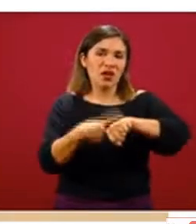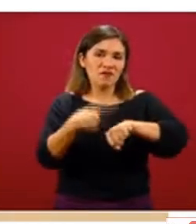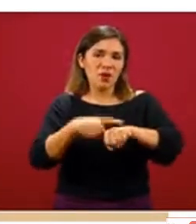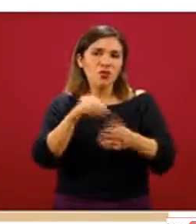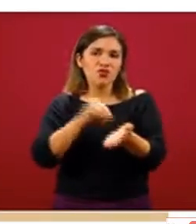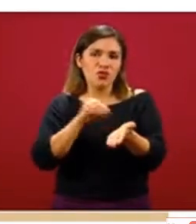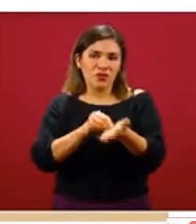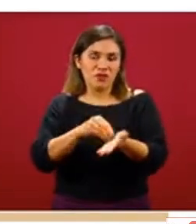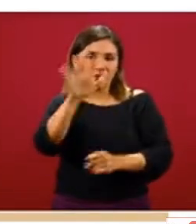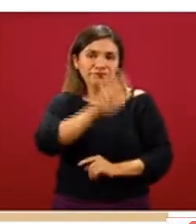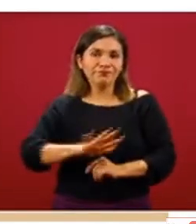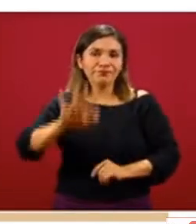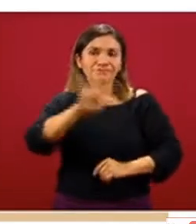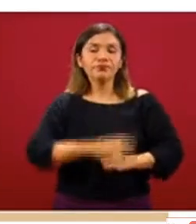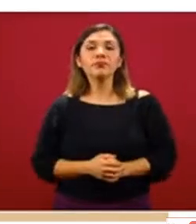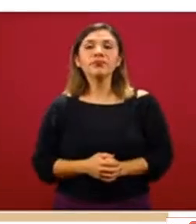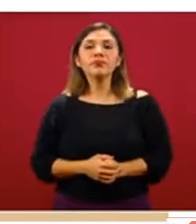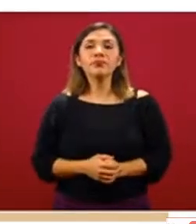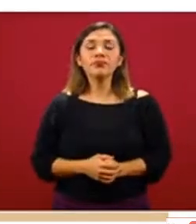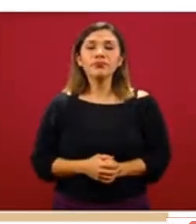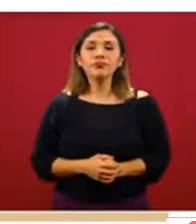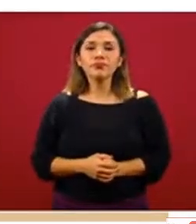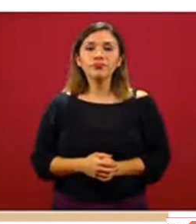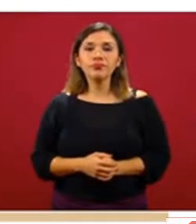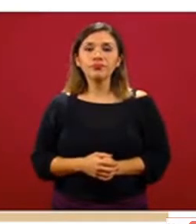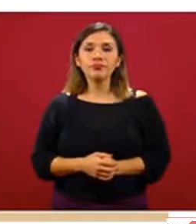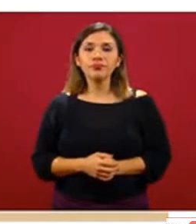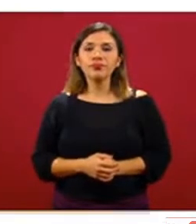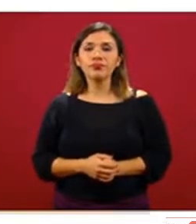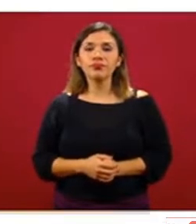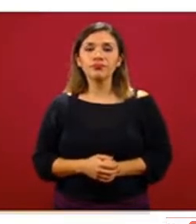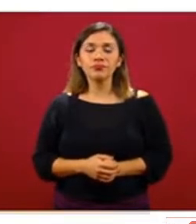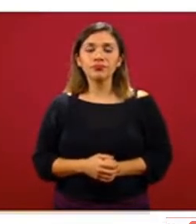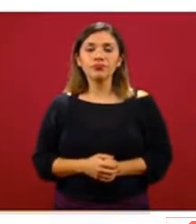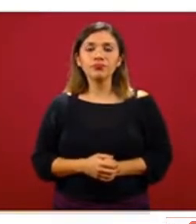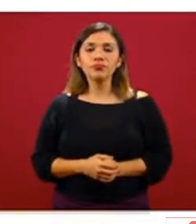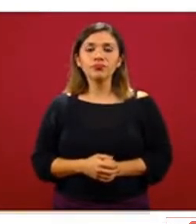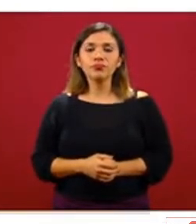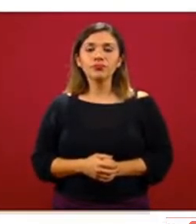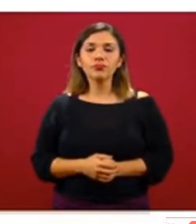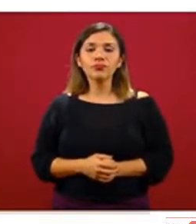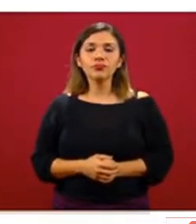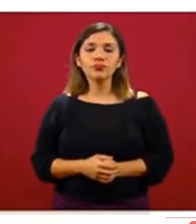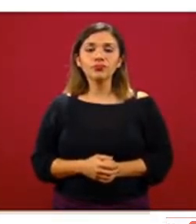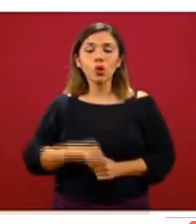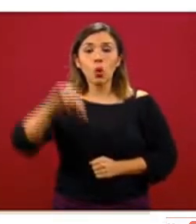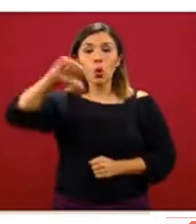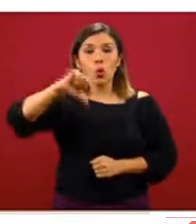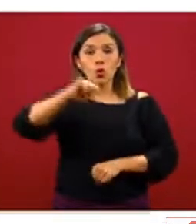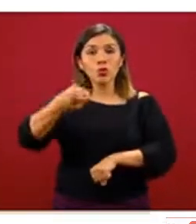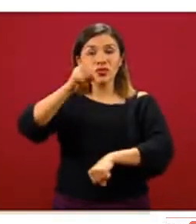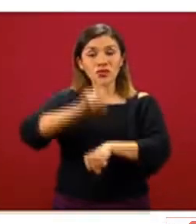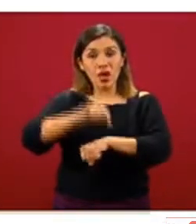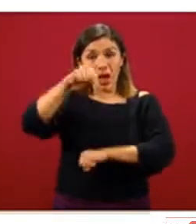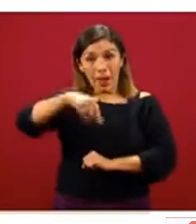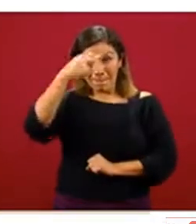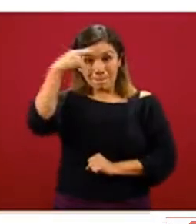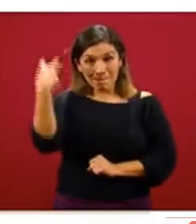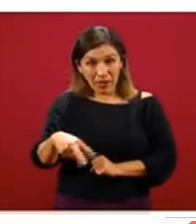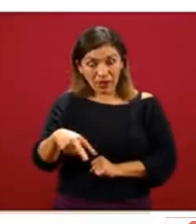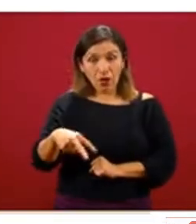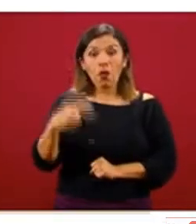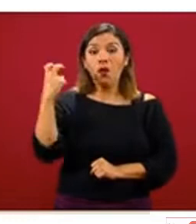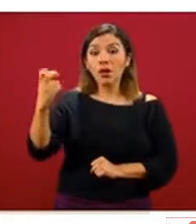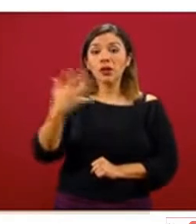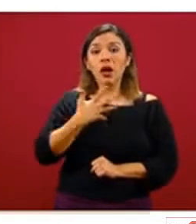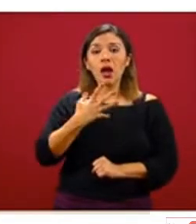activa en el mundo. Veamos la siguiente diapositiva, son los números para el día de hoy a nivel de México. Poco